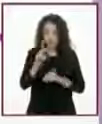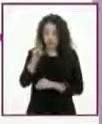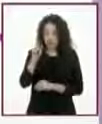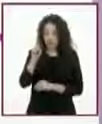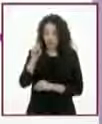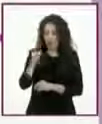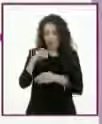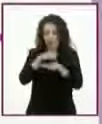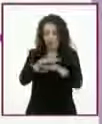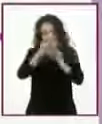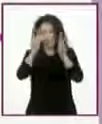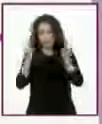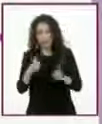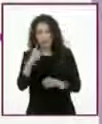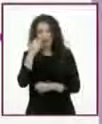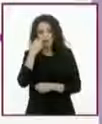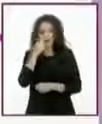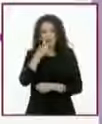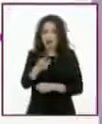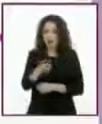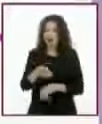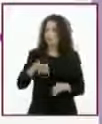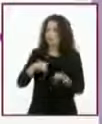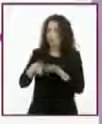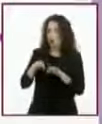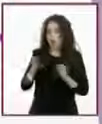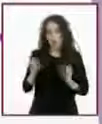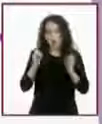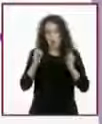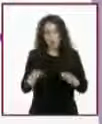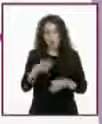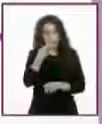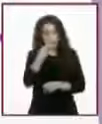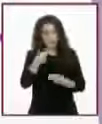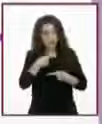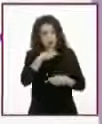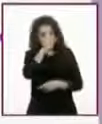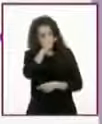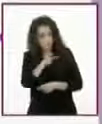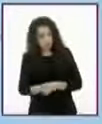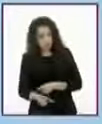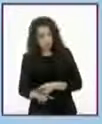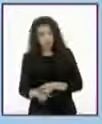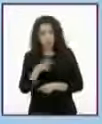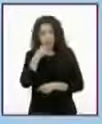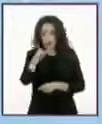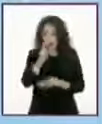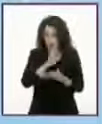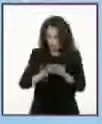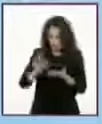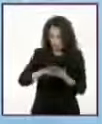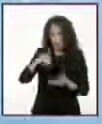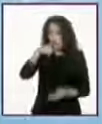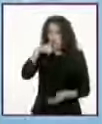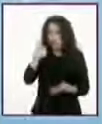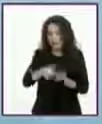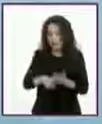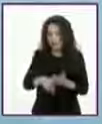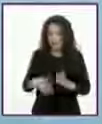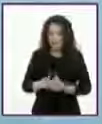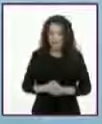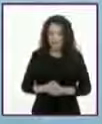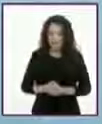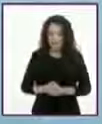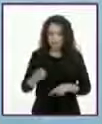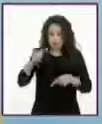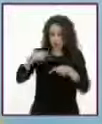es decir, las labores de oficina que hará la persona sobre la que habla la carta. Comienzo. Se utiliza para